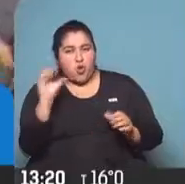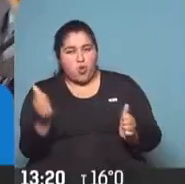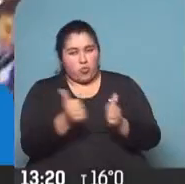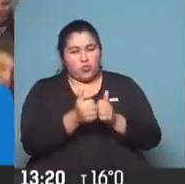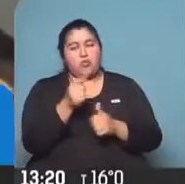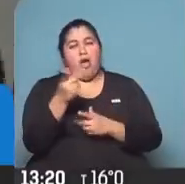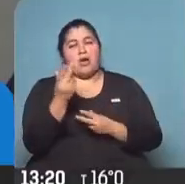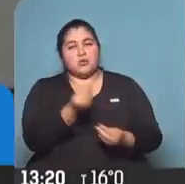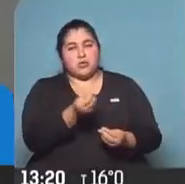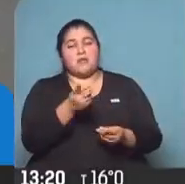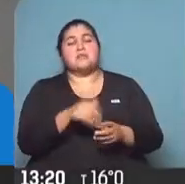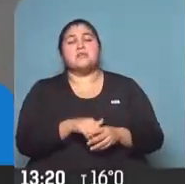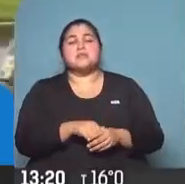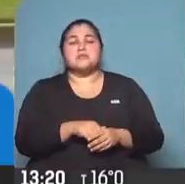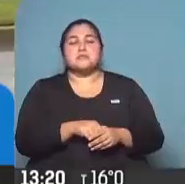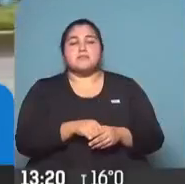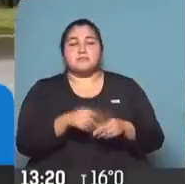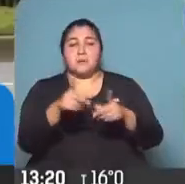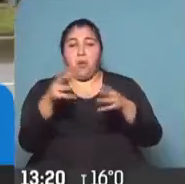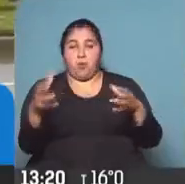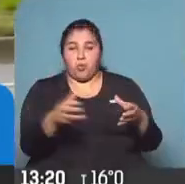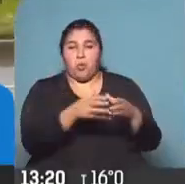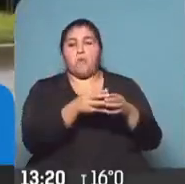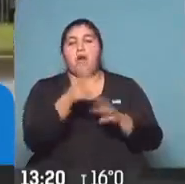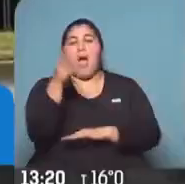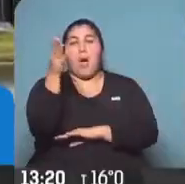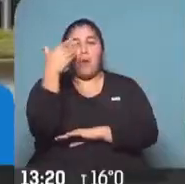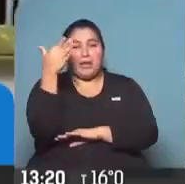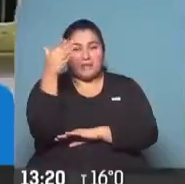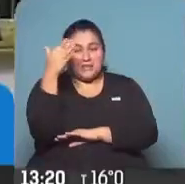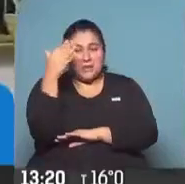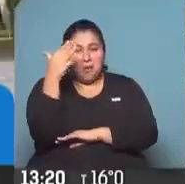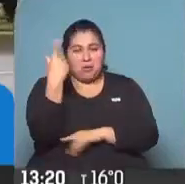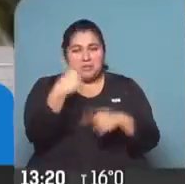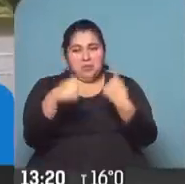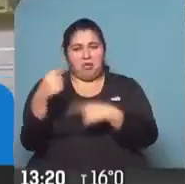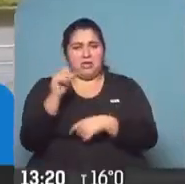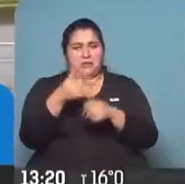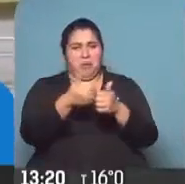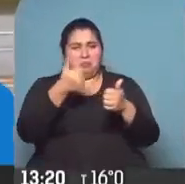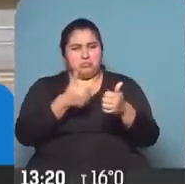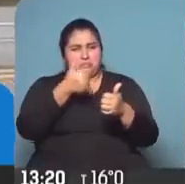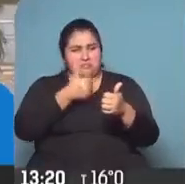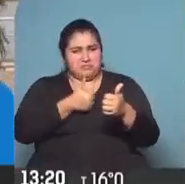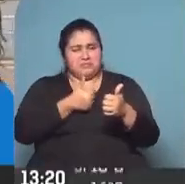a continuación lo hacen la bandera de ceremonias y sus puertas